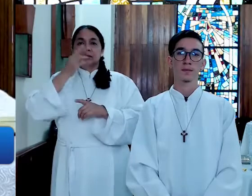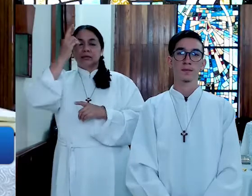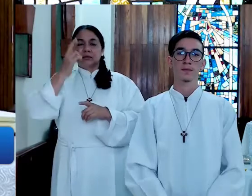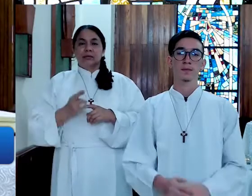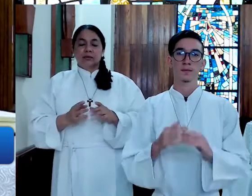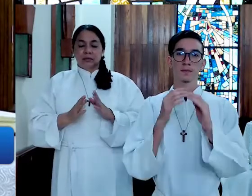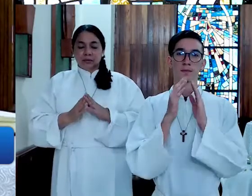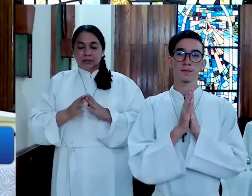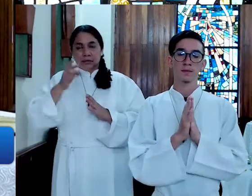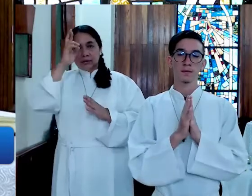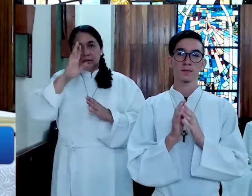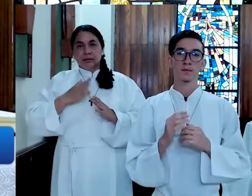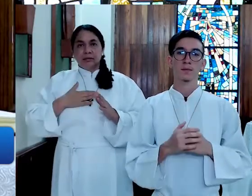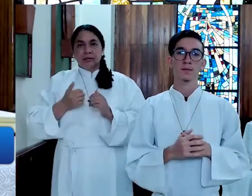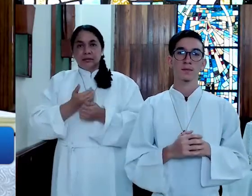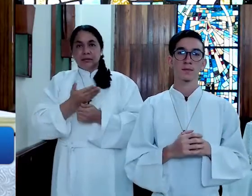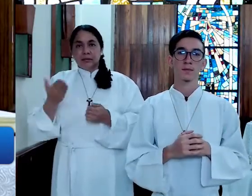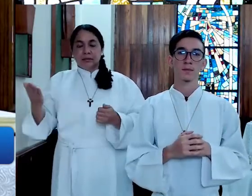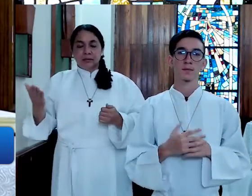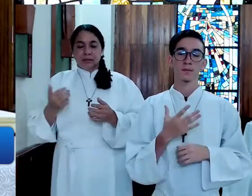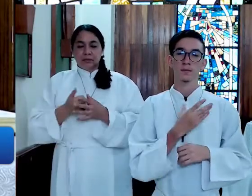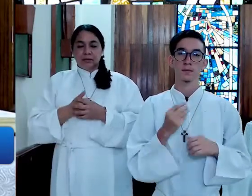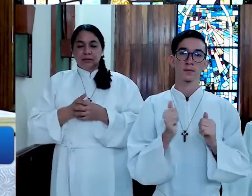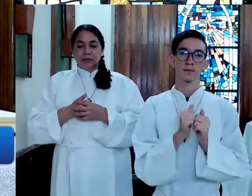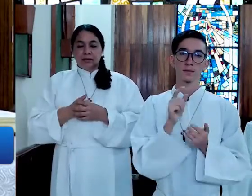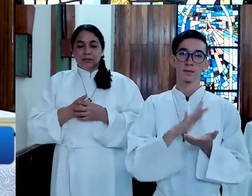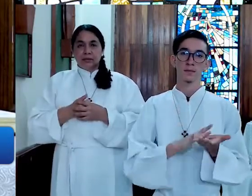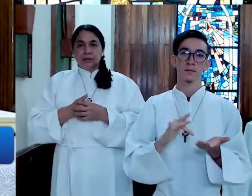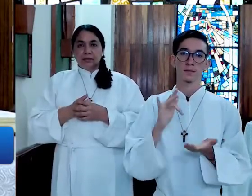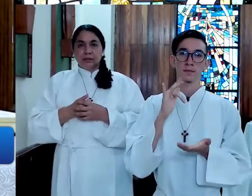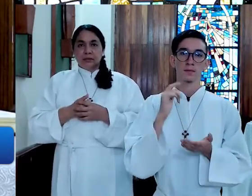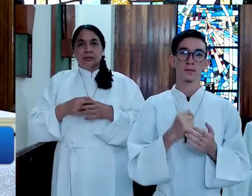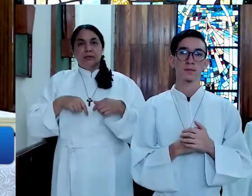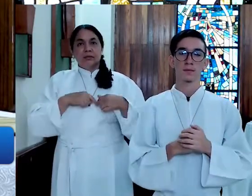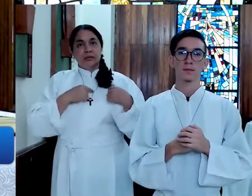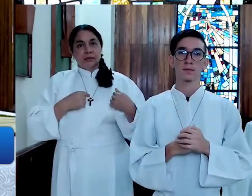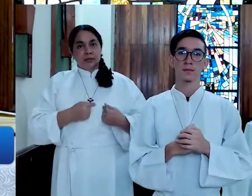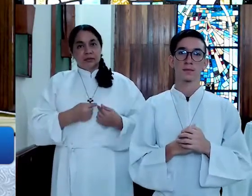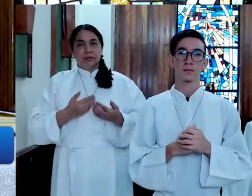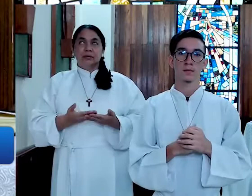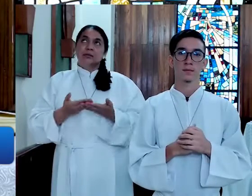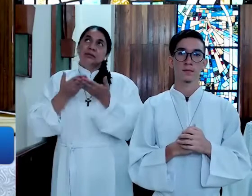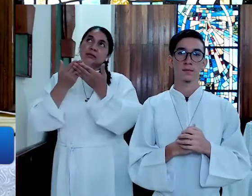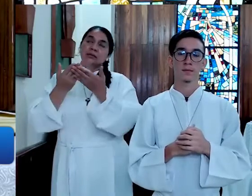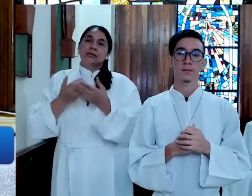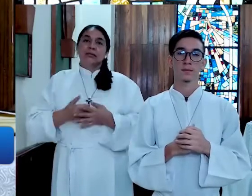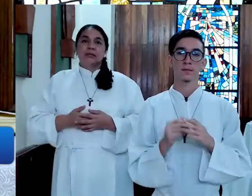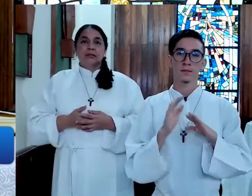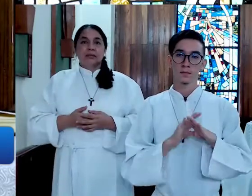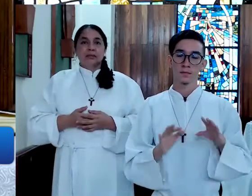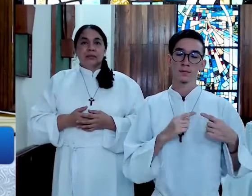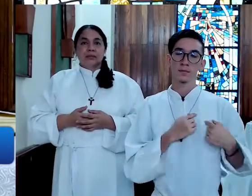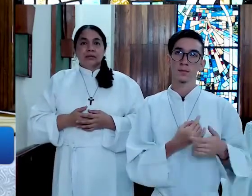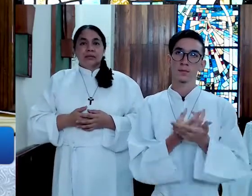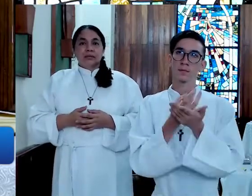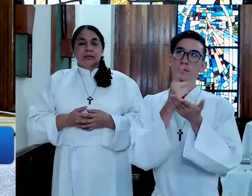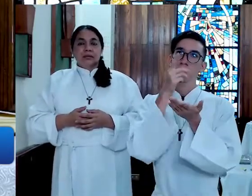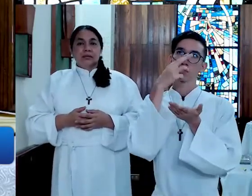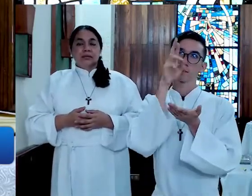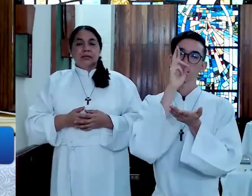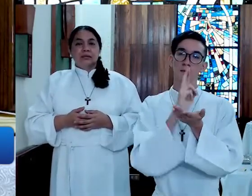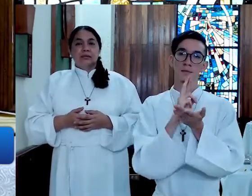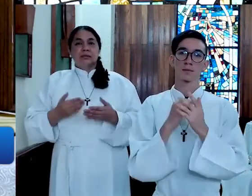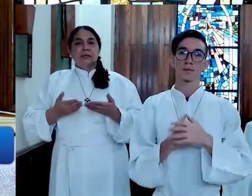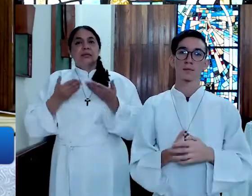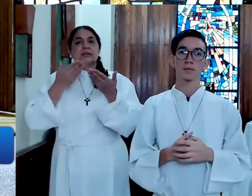Amén. El Señor esté con ustedes. Y con su espíritu. Levantemos el corazón. Lo tenemos levantado hacia